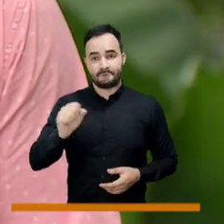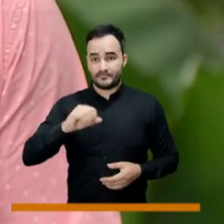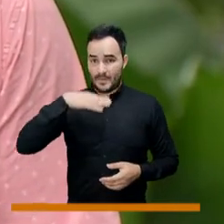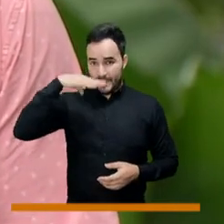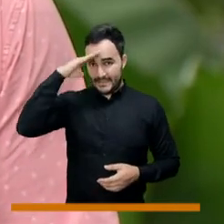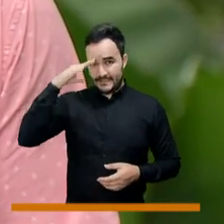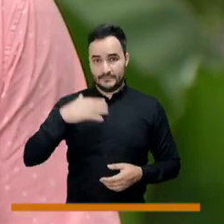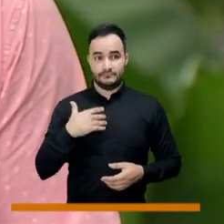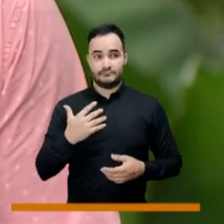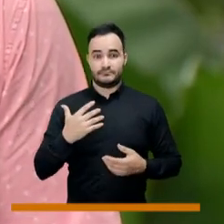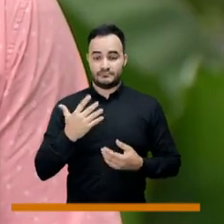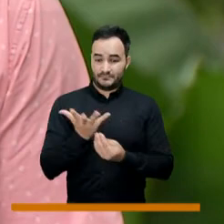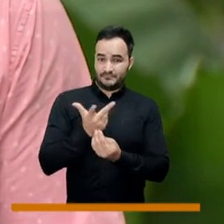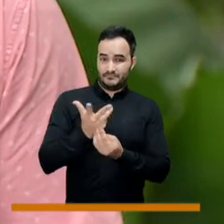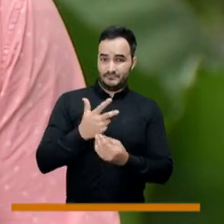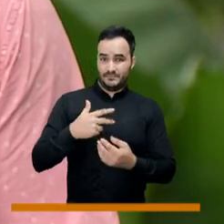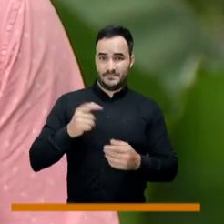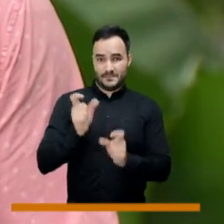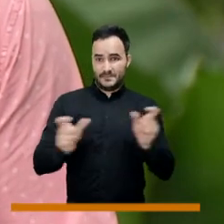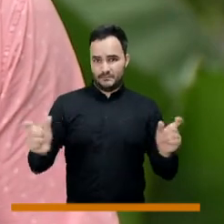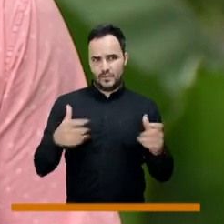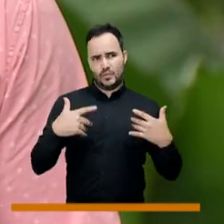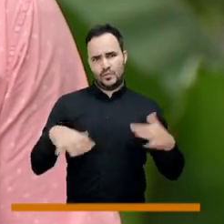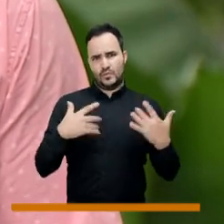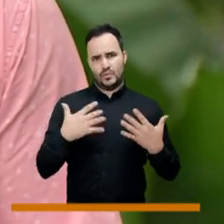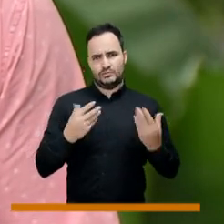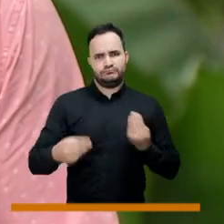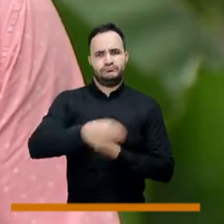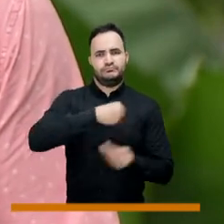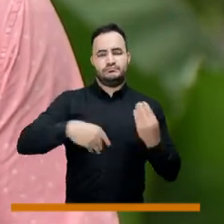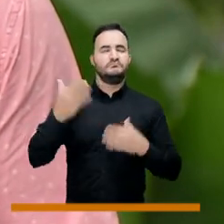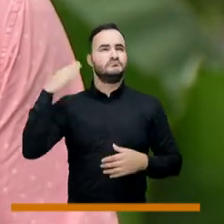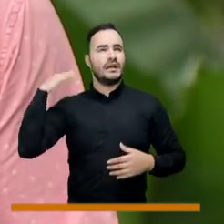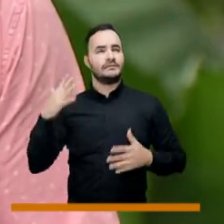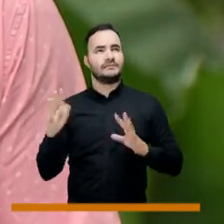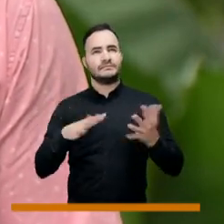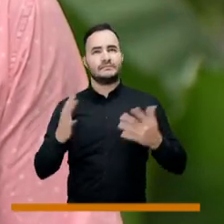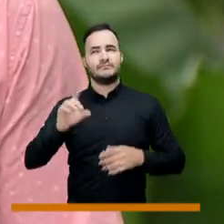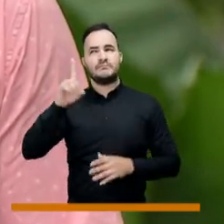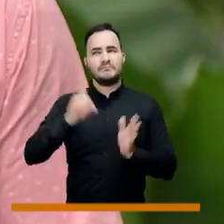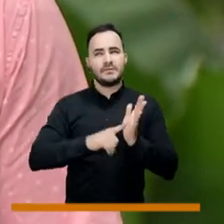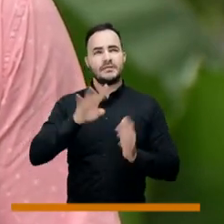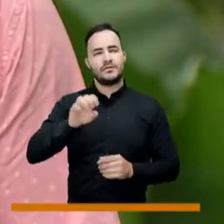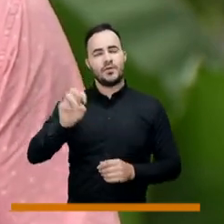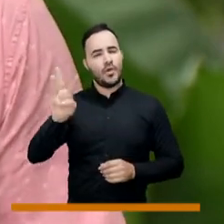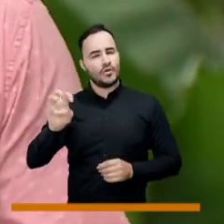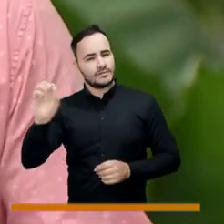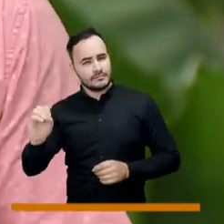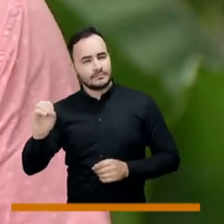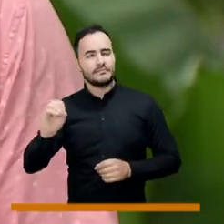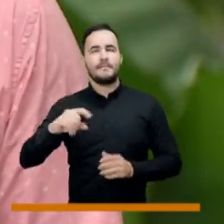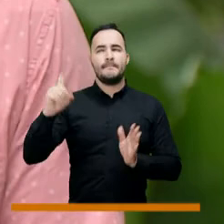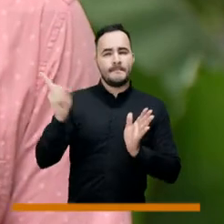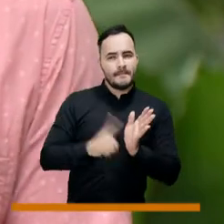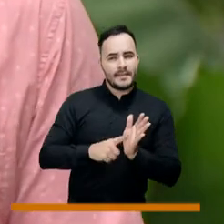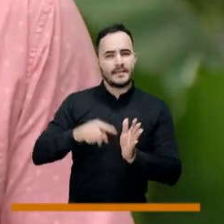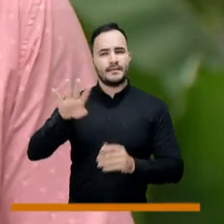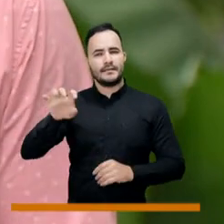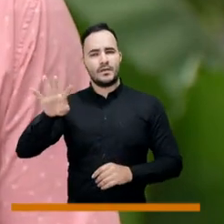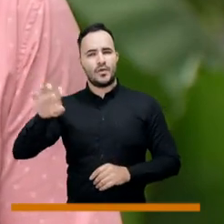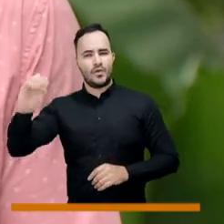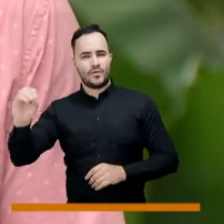un pulmón. En las peores épocas, finales de los 90, comienzos de los 80, entre los 80 y los 90,